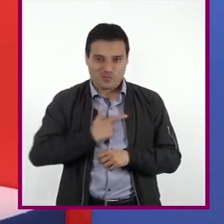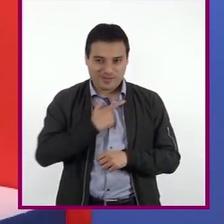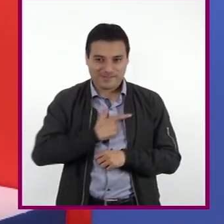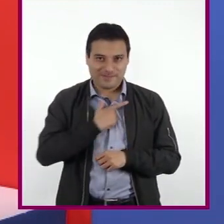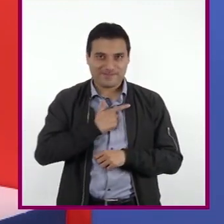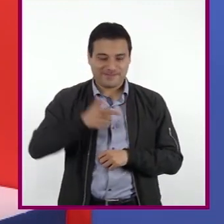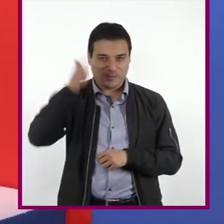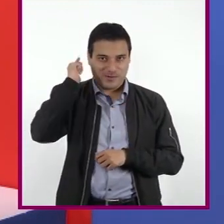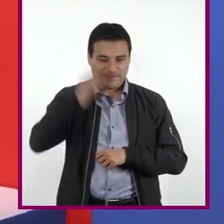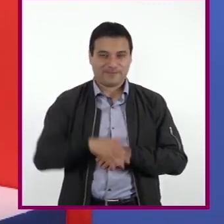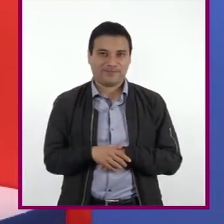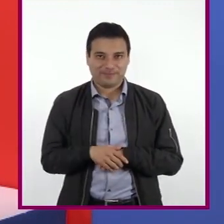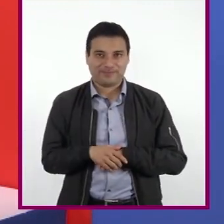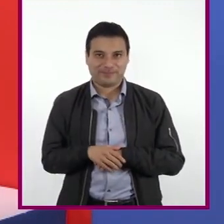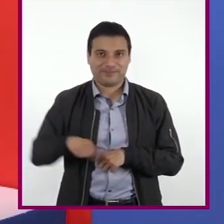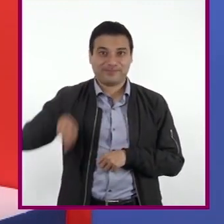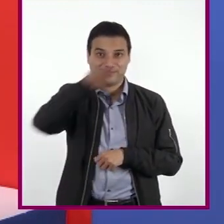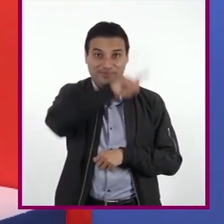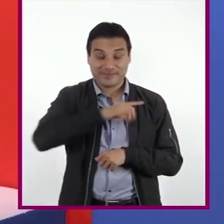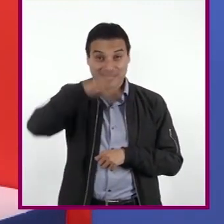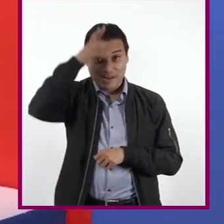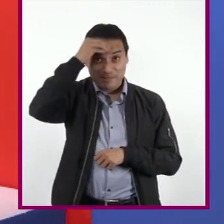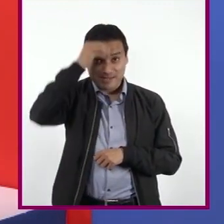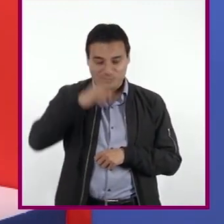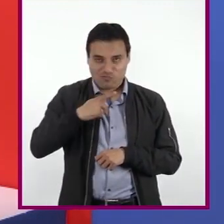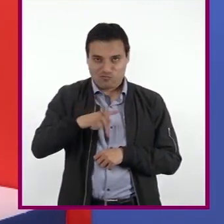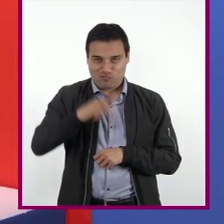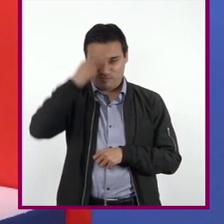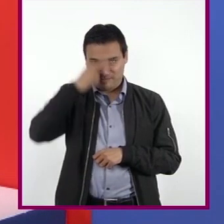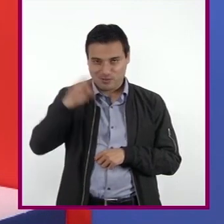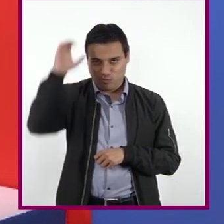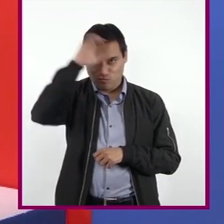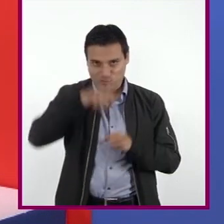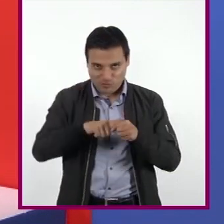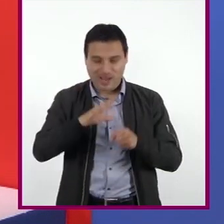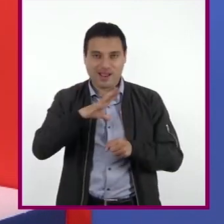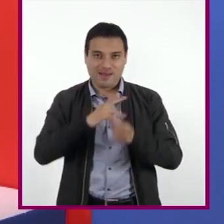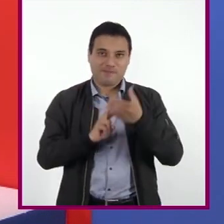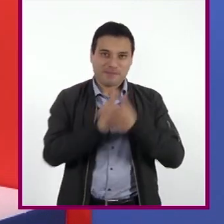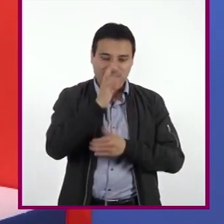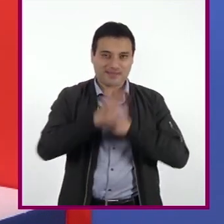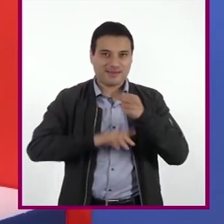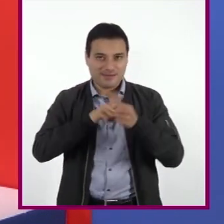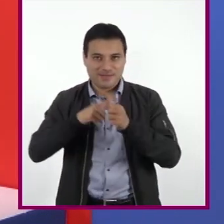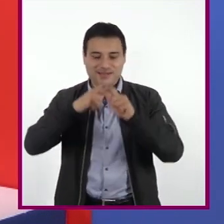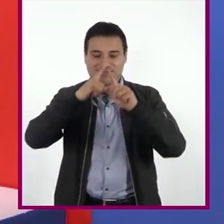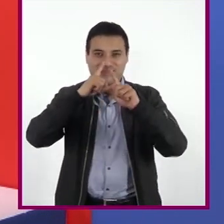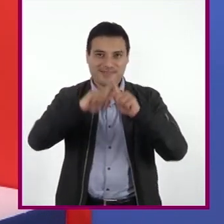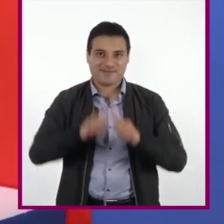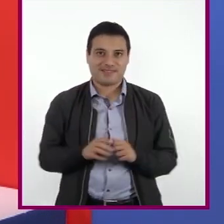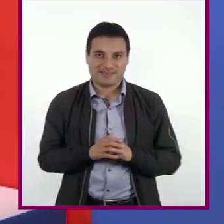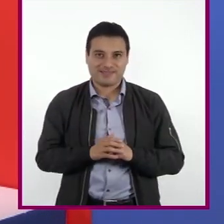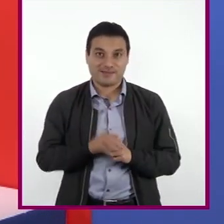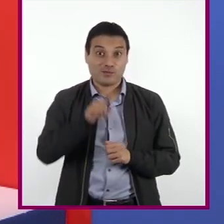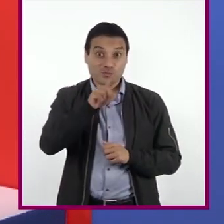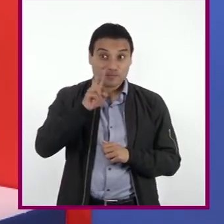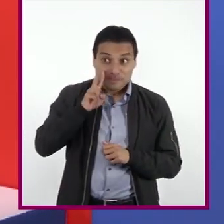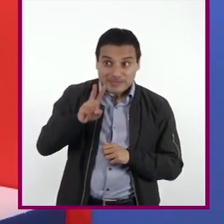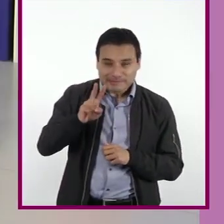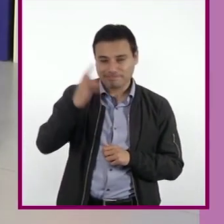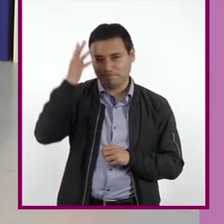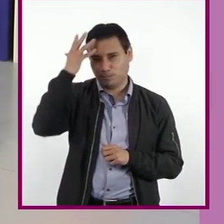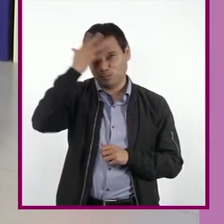y les haya permitido aprender sobre nuestra cultura, desde la biodiversidad y la manera de apreciar la belleza